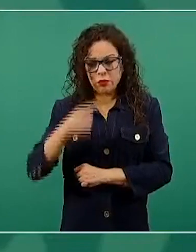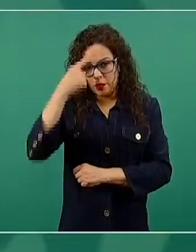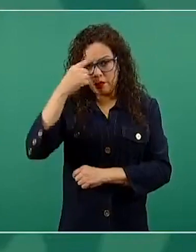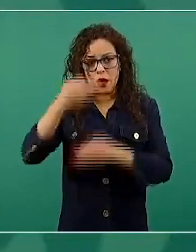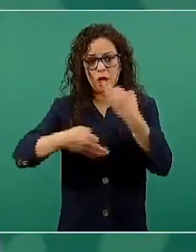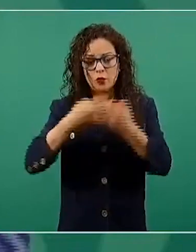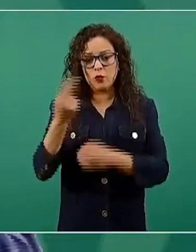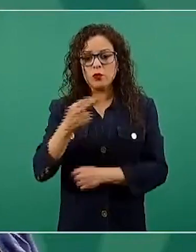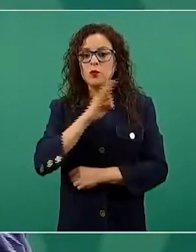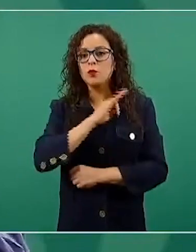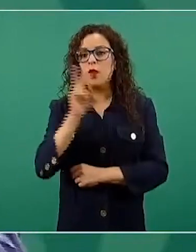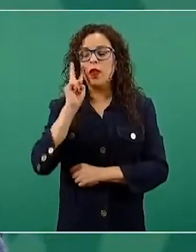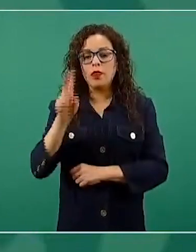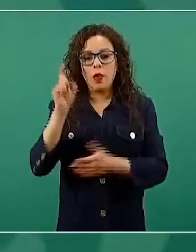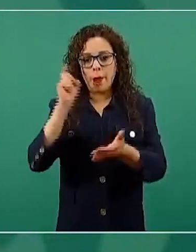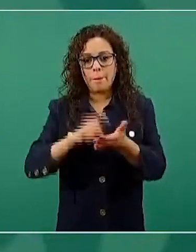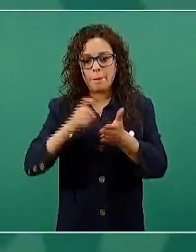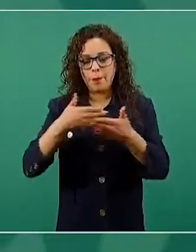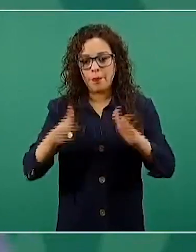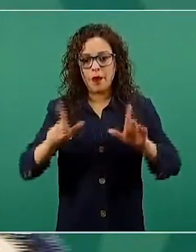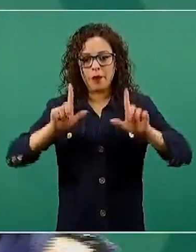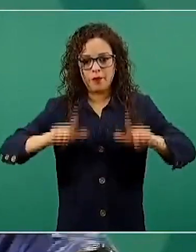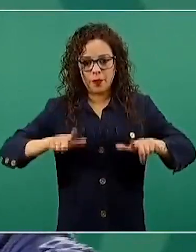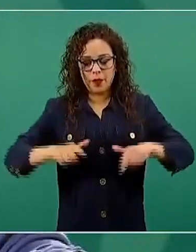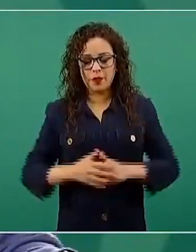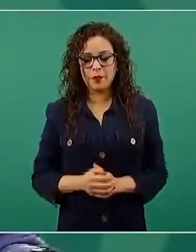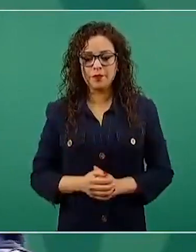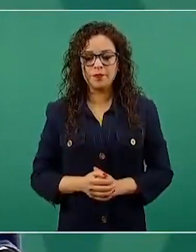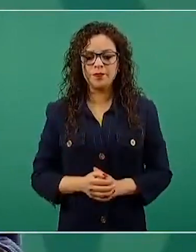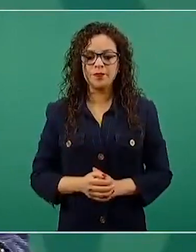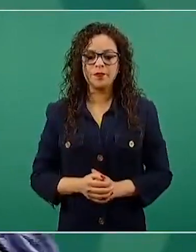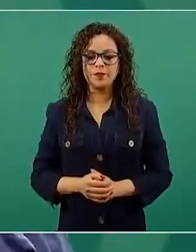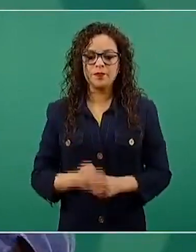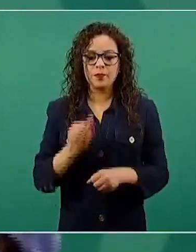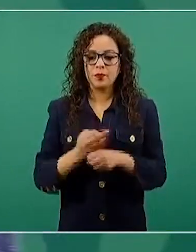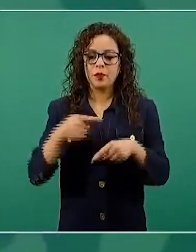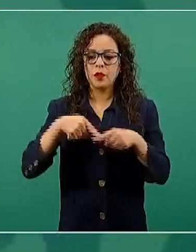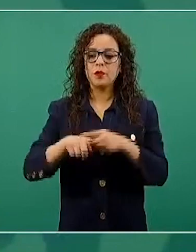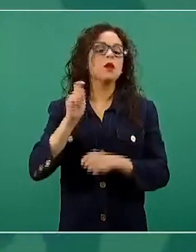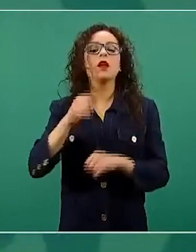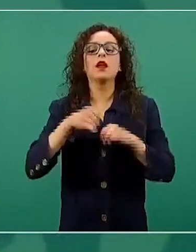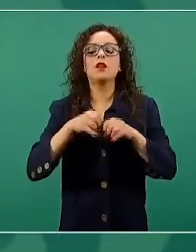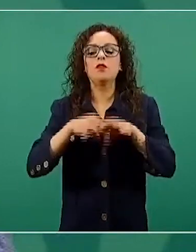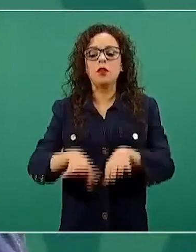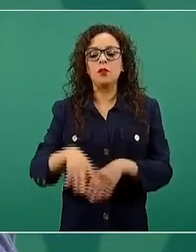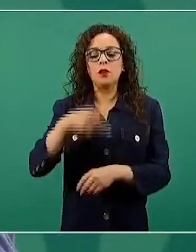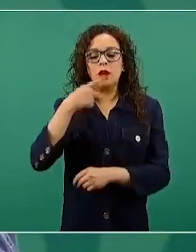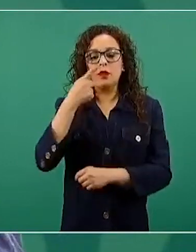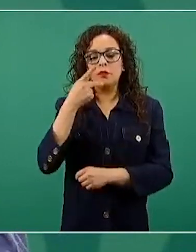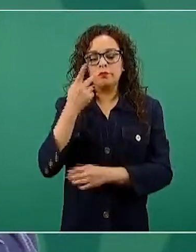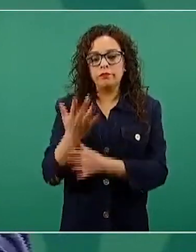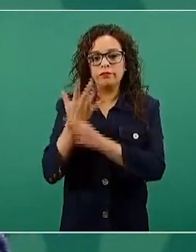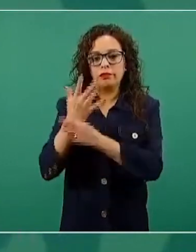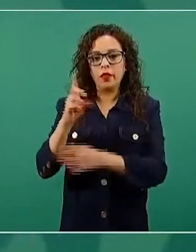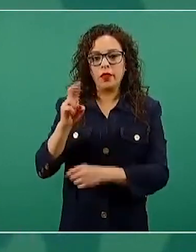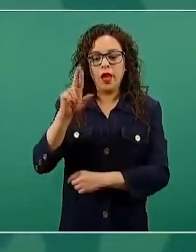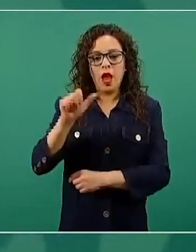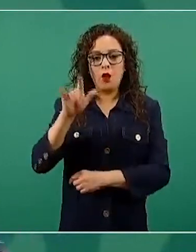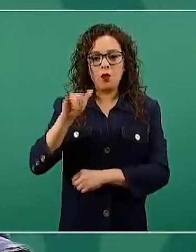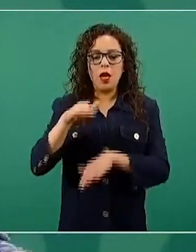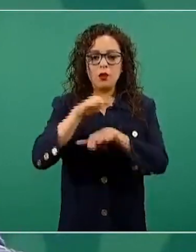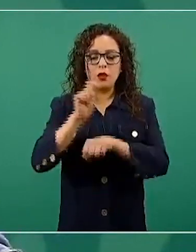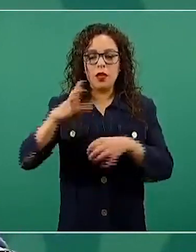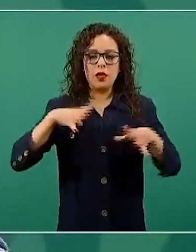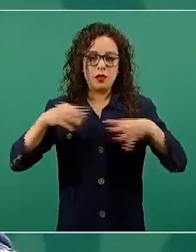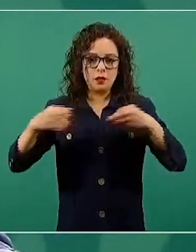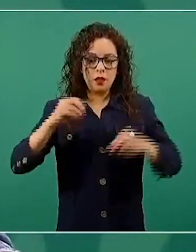La Secretaría de Salud informó este lunes que ya son 217.345 las personas fallecidas por el nuevo coronavirus SARS-CoV-2 en el país. Mientras tanto,